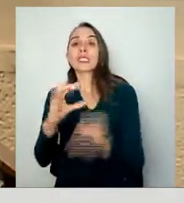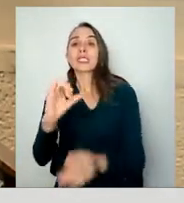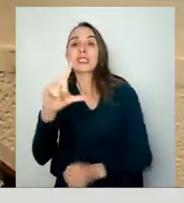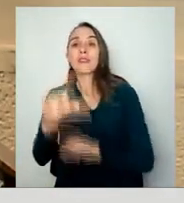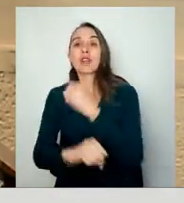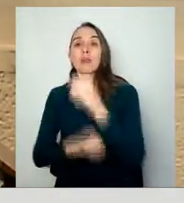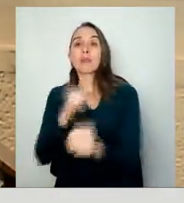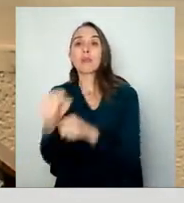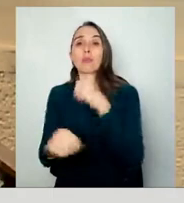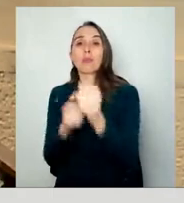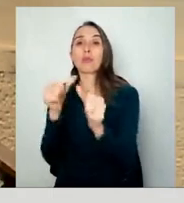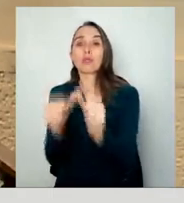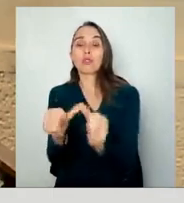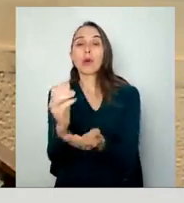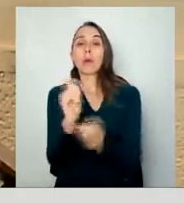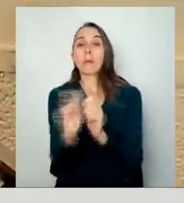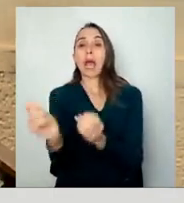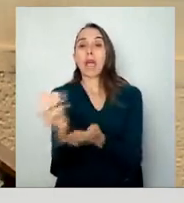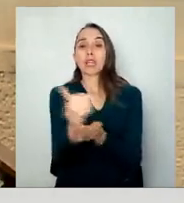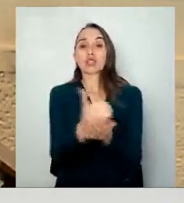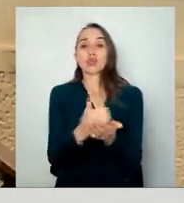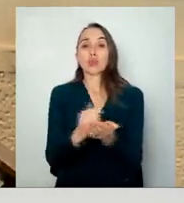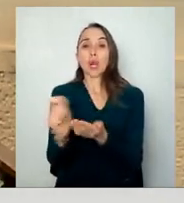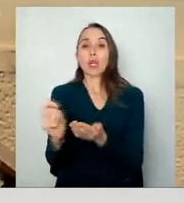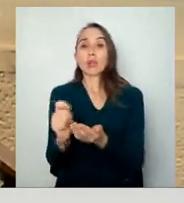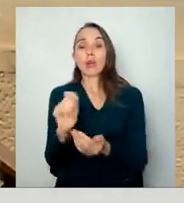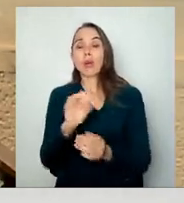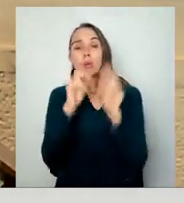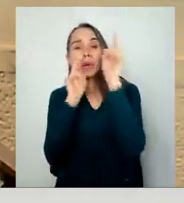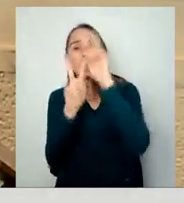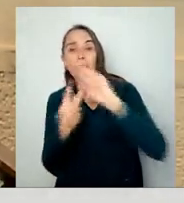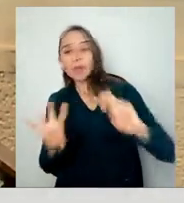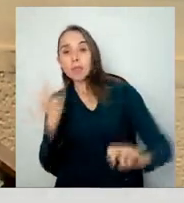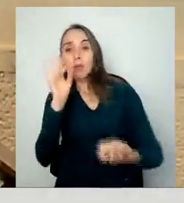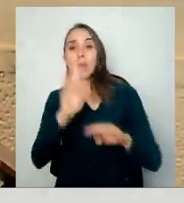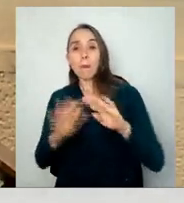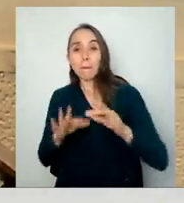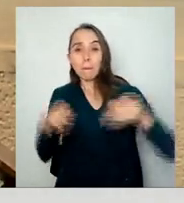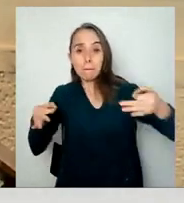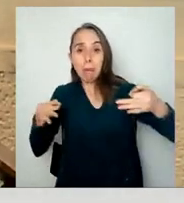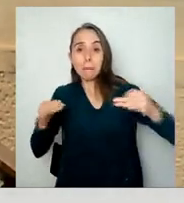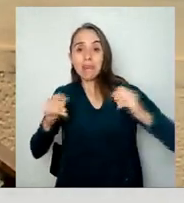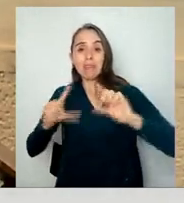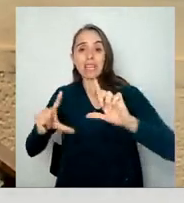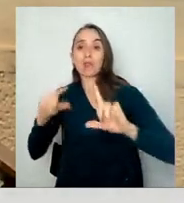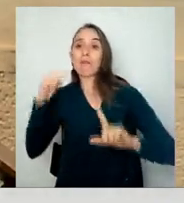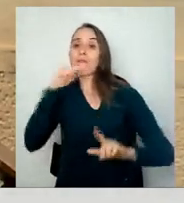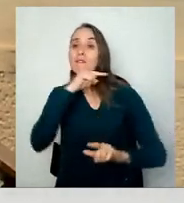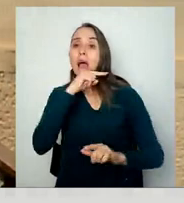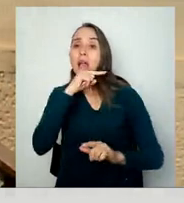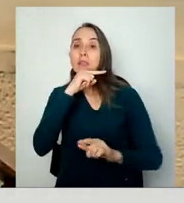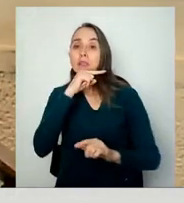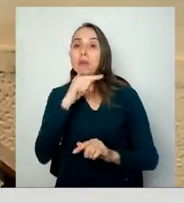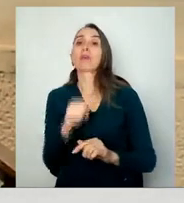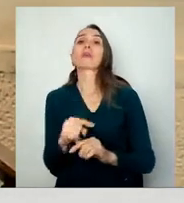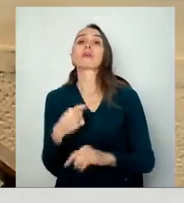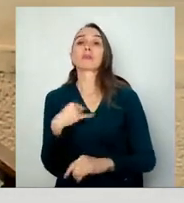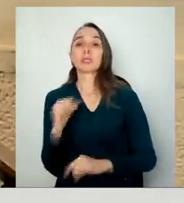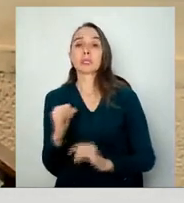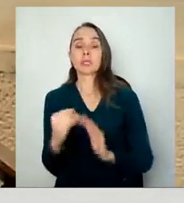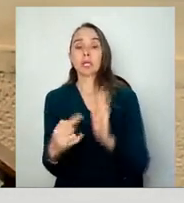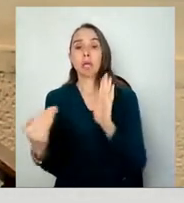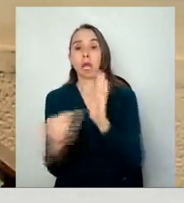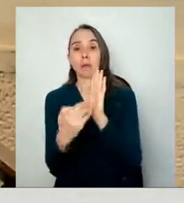el sueldo y después se dieron cuenta que era falso vuelvo al tema voy a apoyar voy a apoyar este proyecto de ley